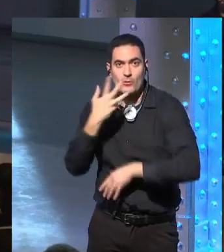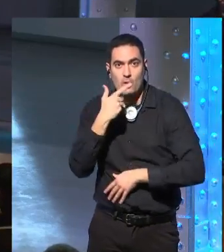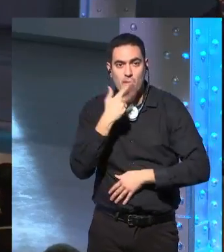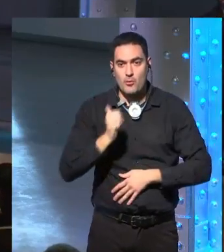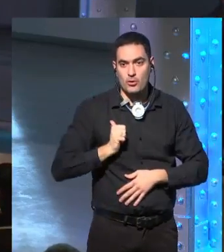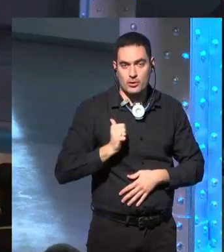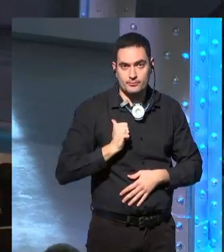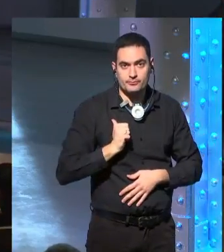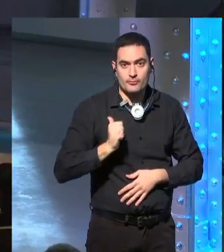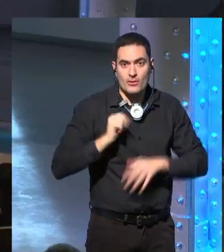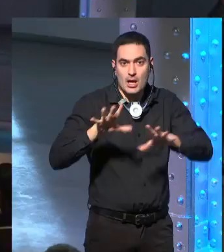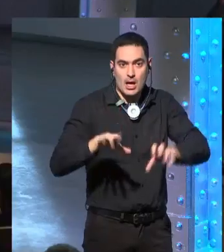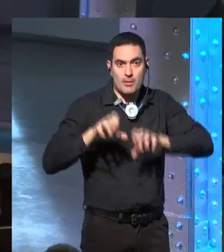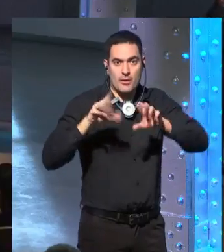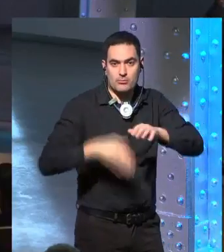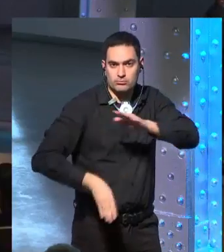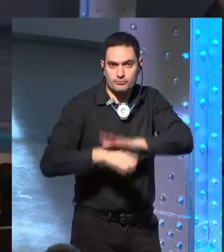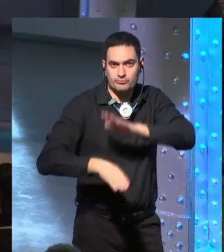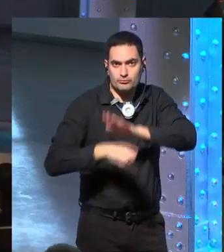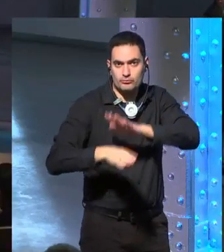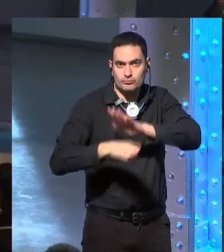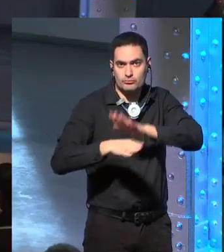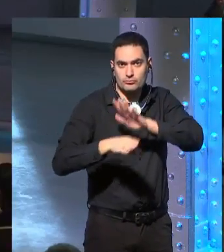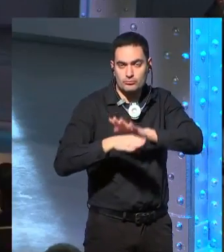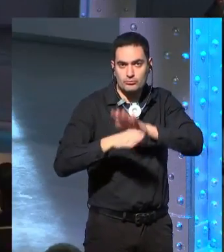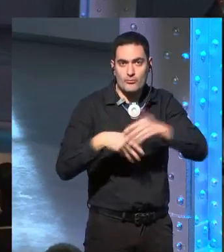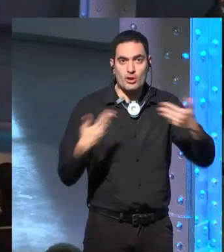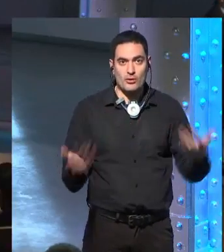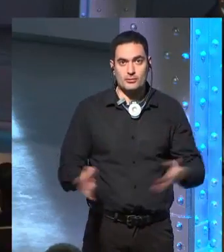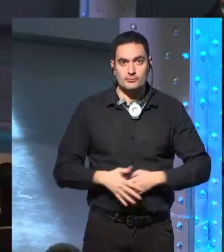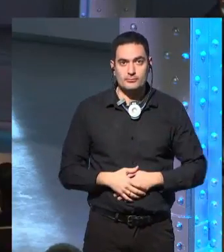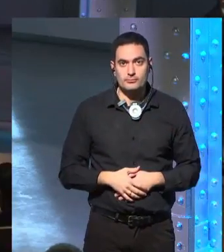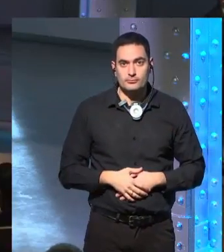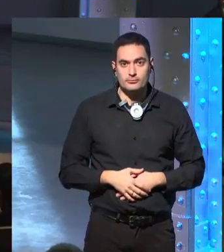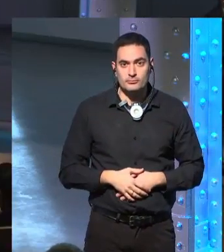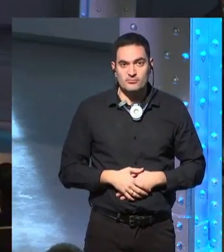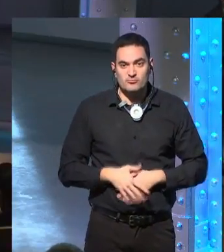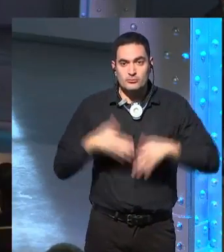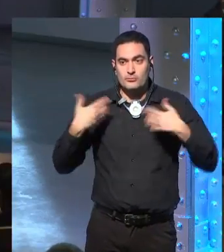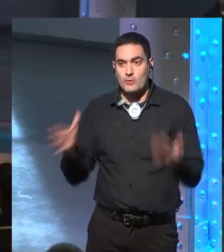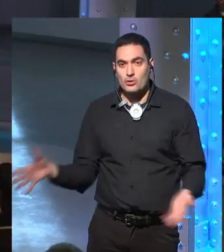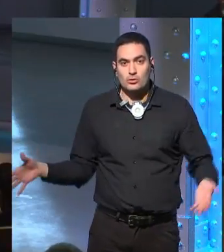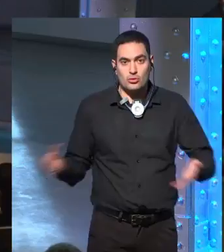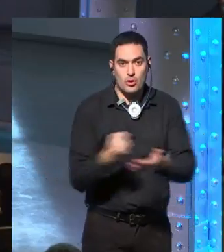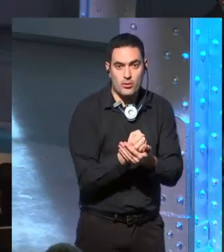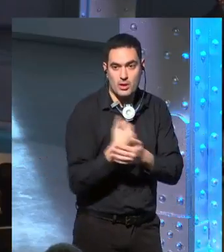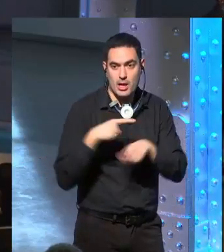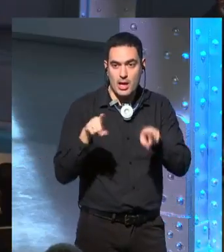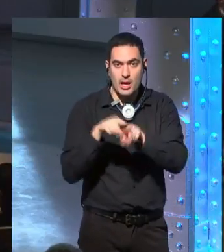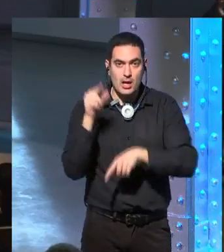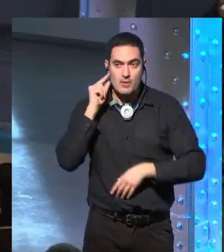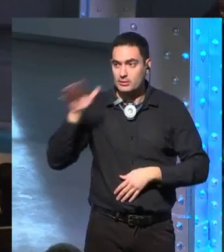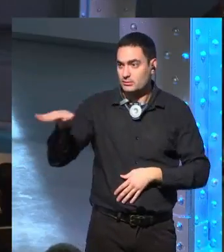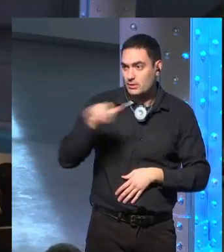una oportunidad de aprendizaje continua, y no todos podemos llamar a una hermana,